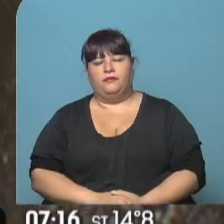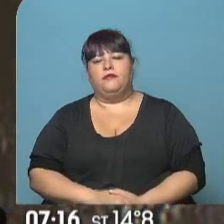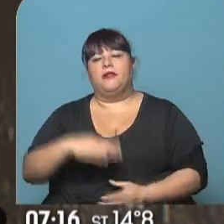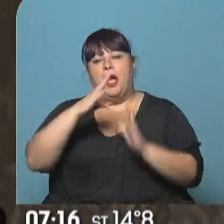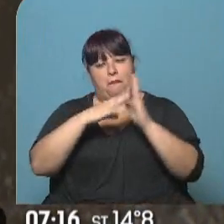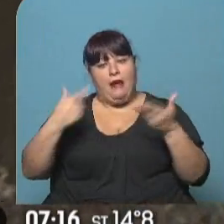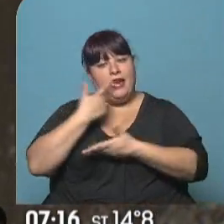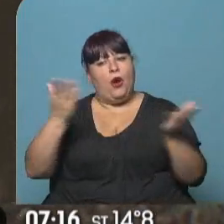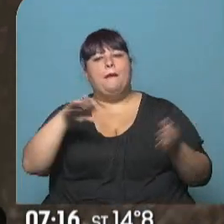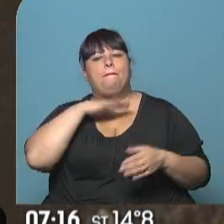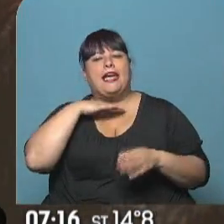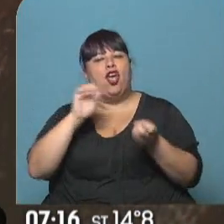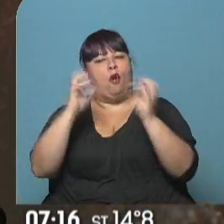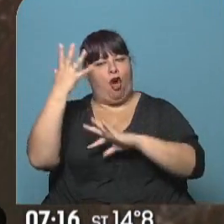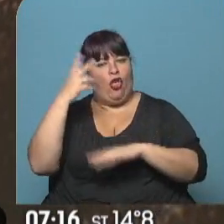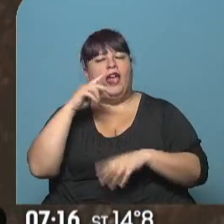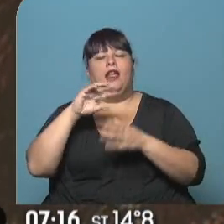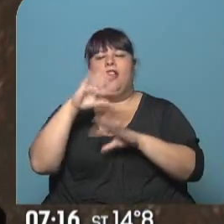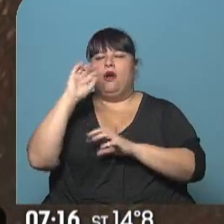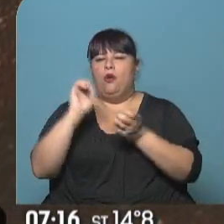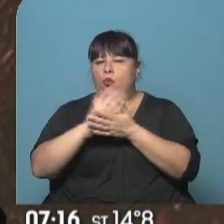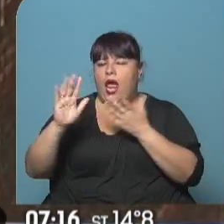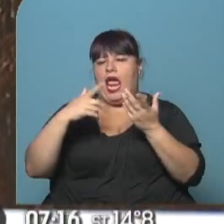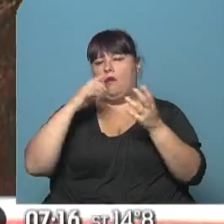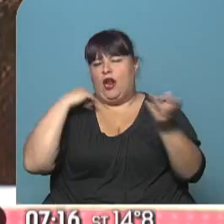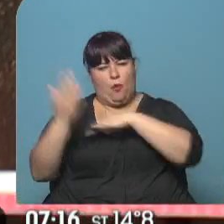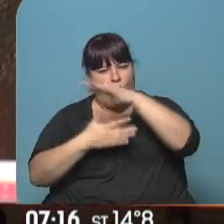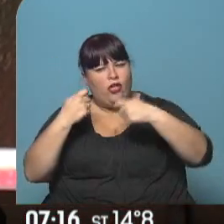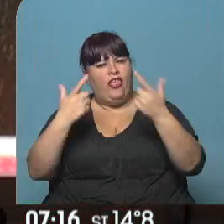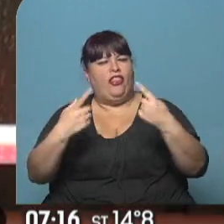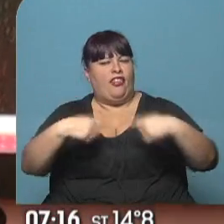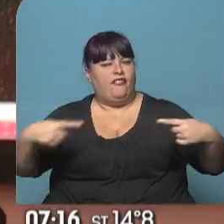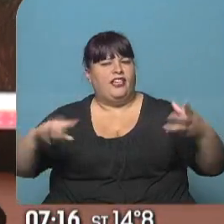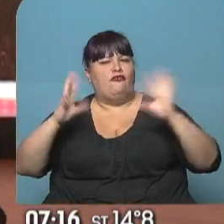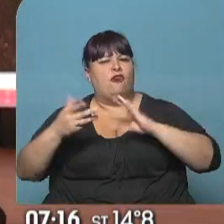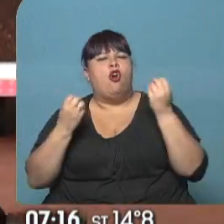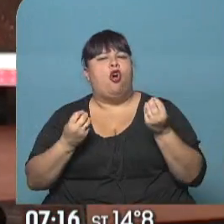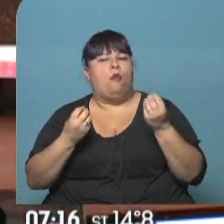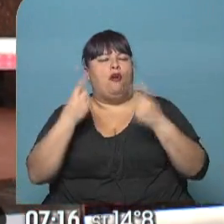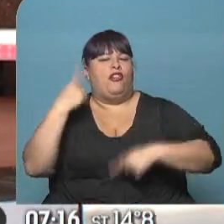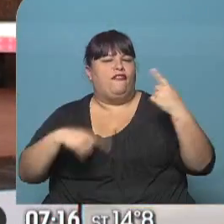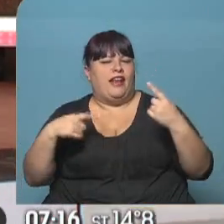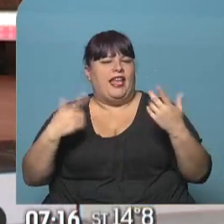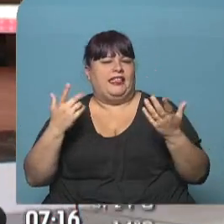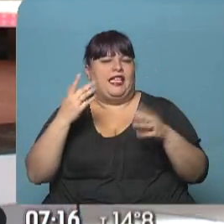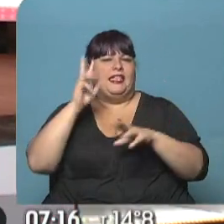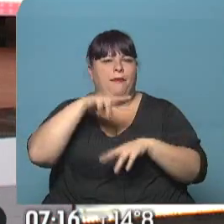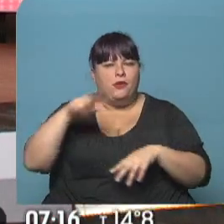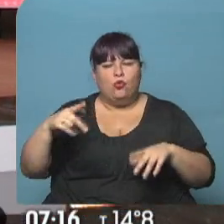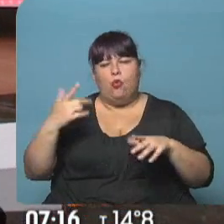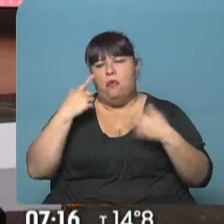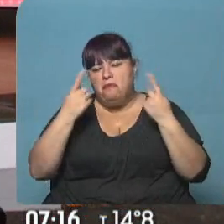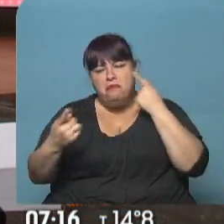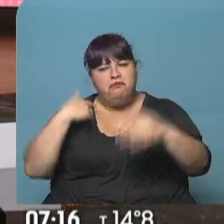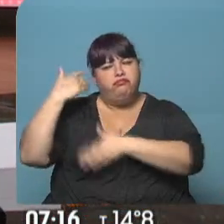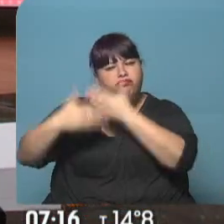El MALBA inauguró la muestra México Moderno, Vanguardia y Revolución, que ofrece un amplio panorama sobre el desarrollo de distintas propuestas estéticas que